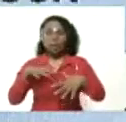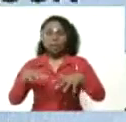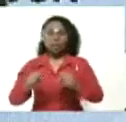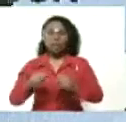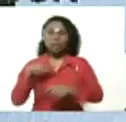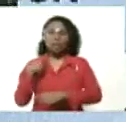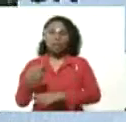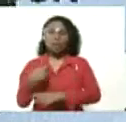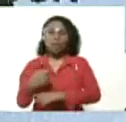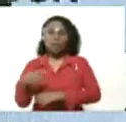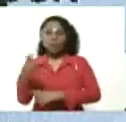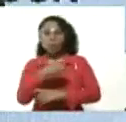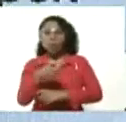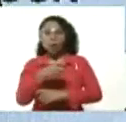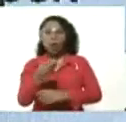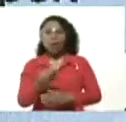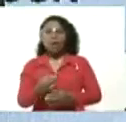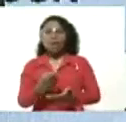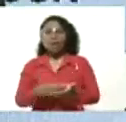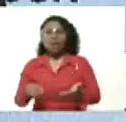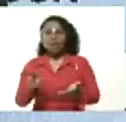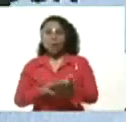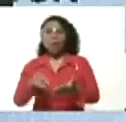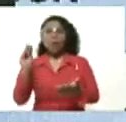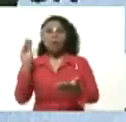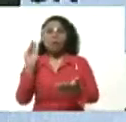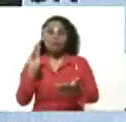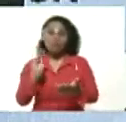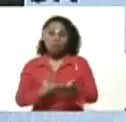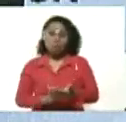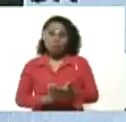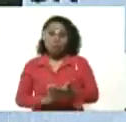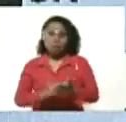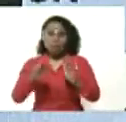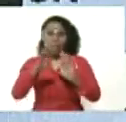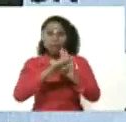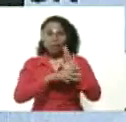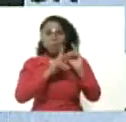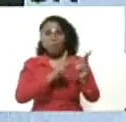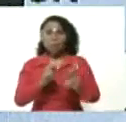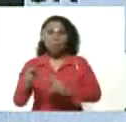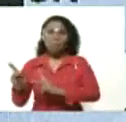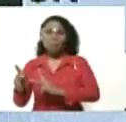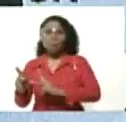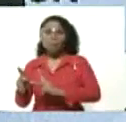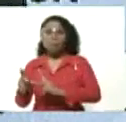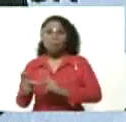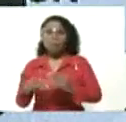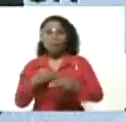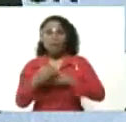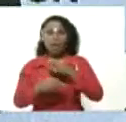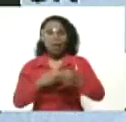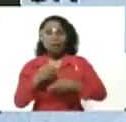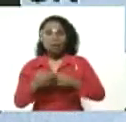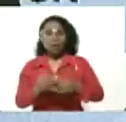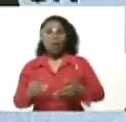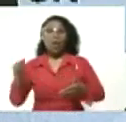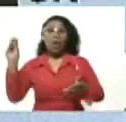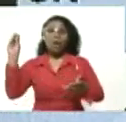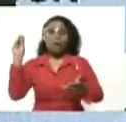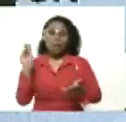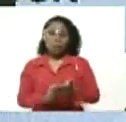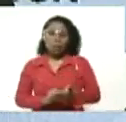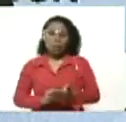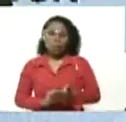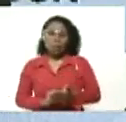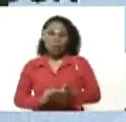financiero busca reiniciar otra vez las agendas de recortes y de precarización y vuelta